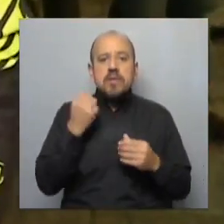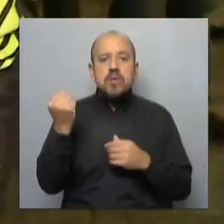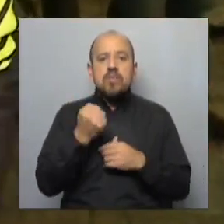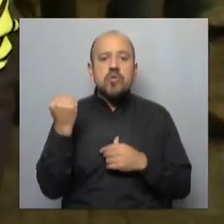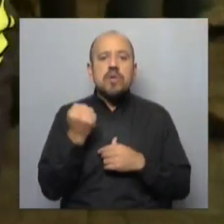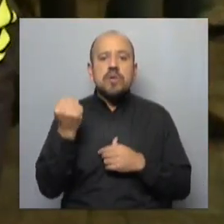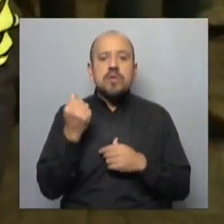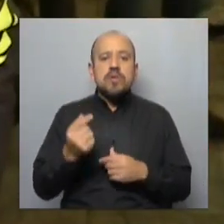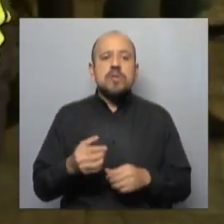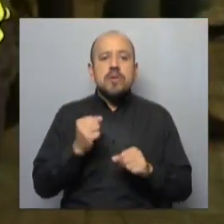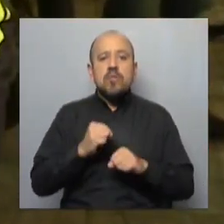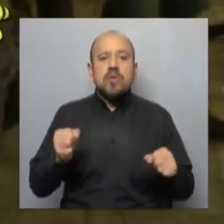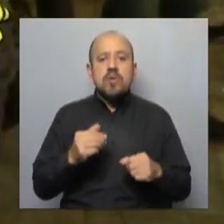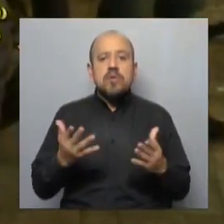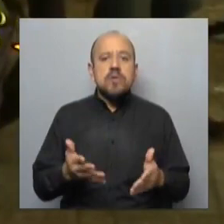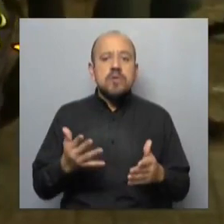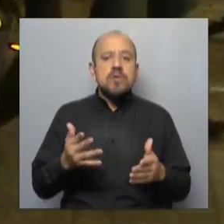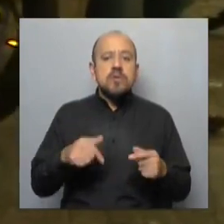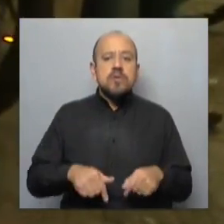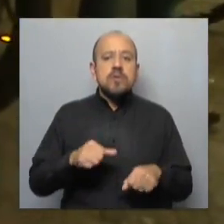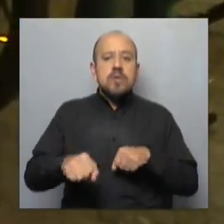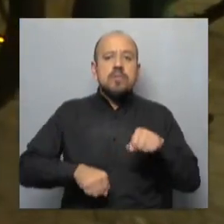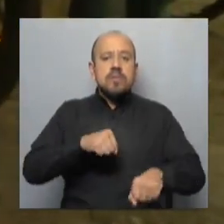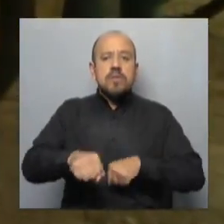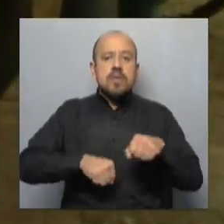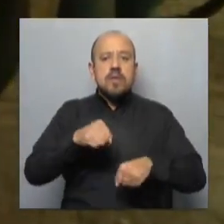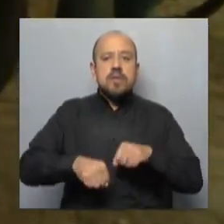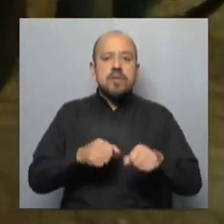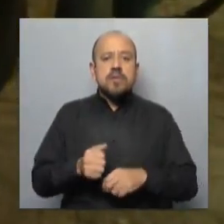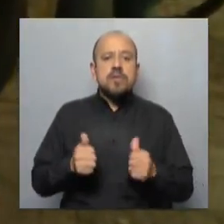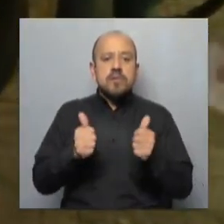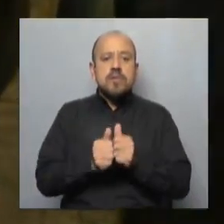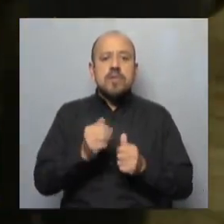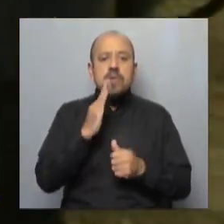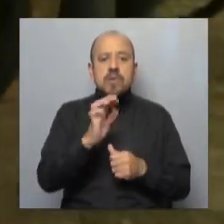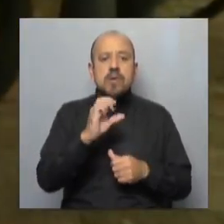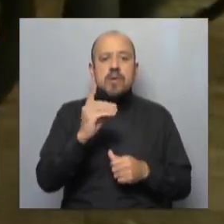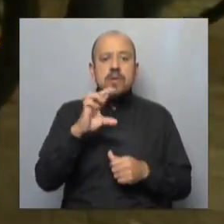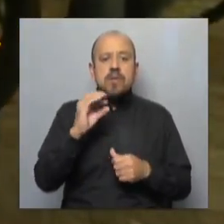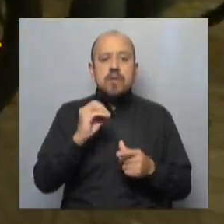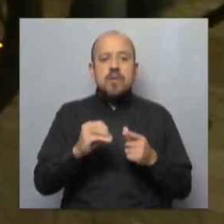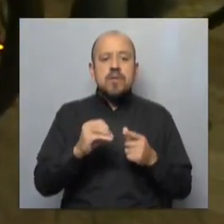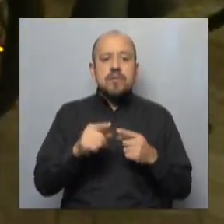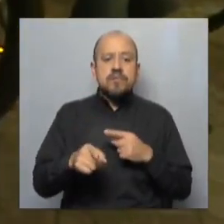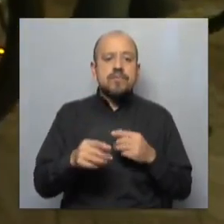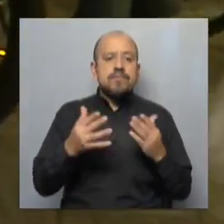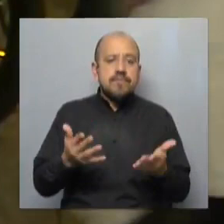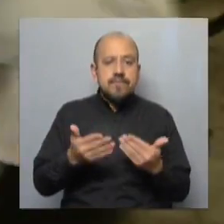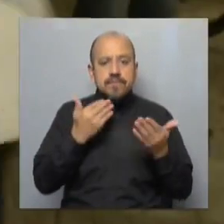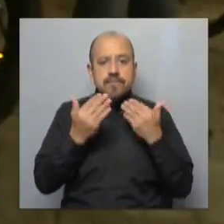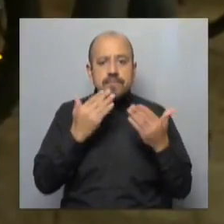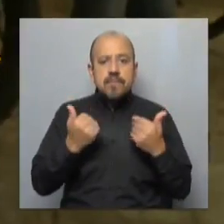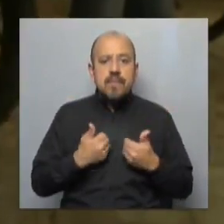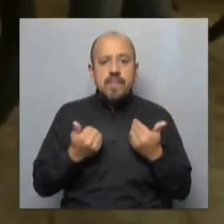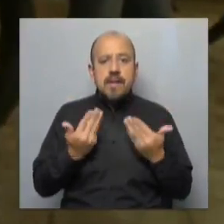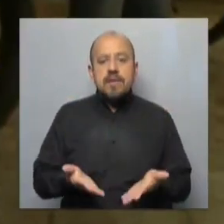tiene el poder trasladarse en una ciudad en bicicleta estamos junto a pedro brito del pino que bueno hablar de eso no de los beneficios